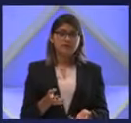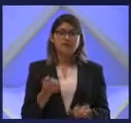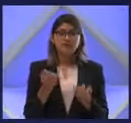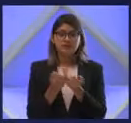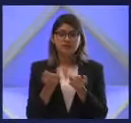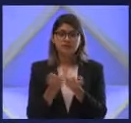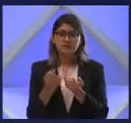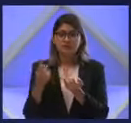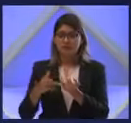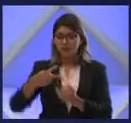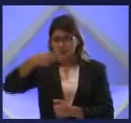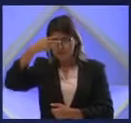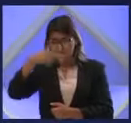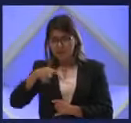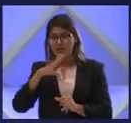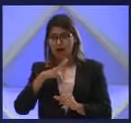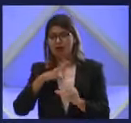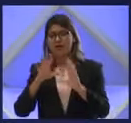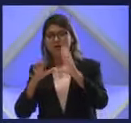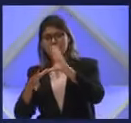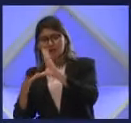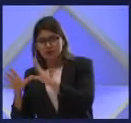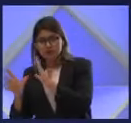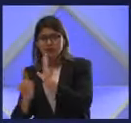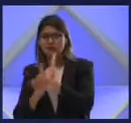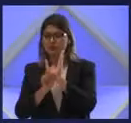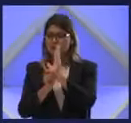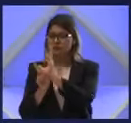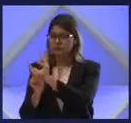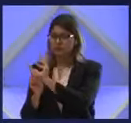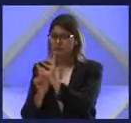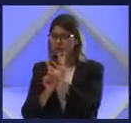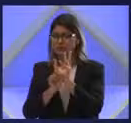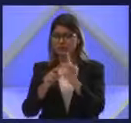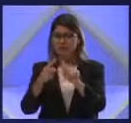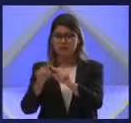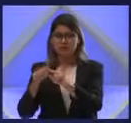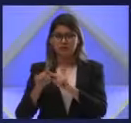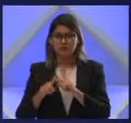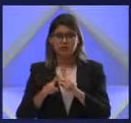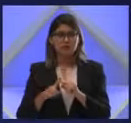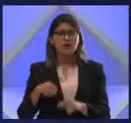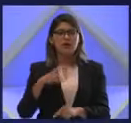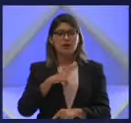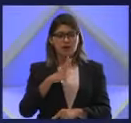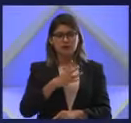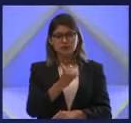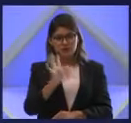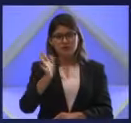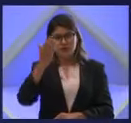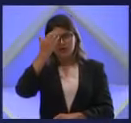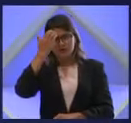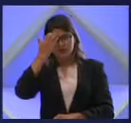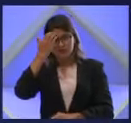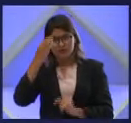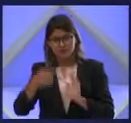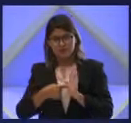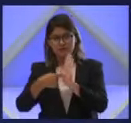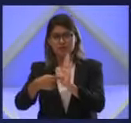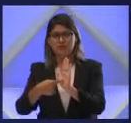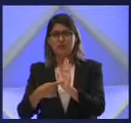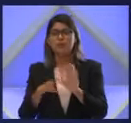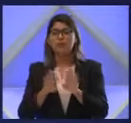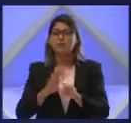satélites mexicanos pues tenemos las posiciones que la mayoría de ustedes ya conoce y como se fueron